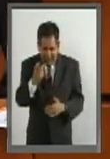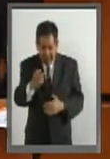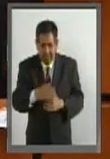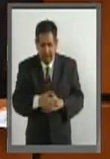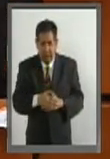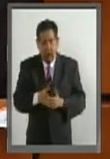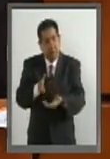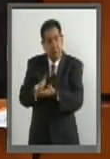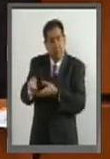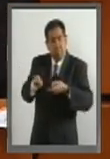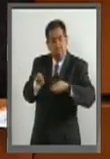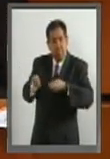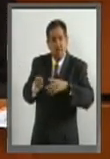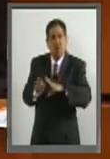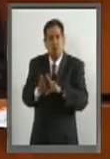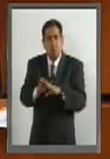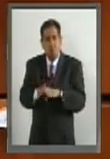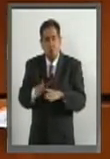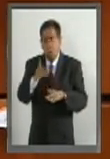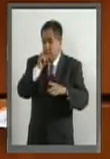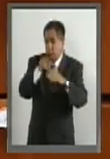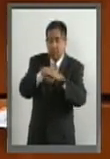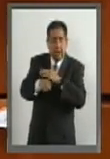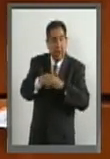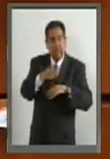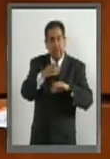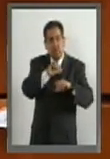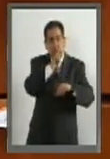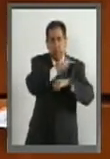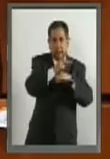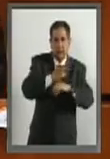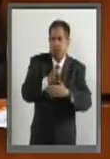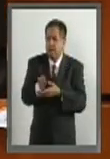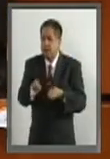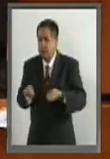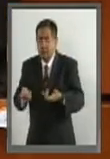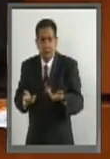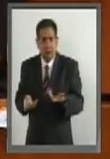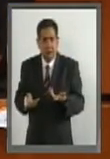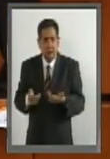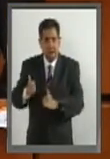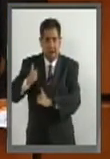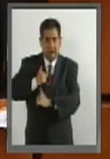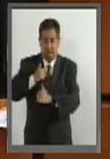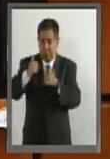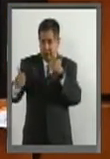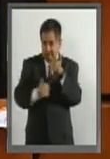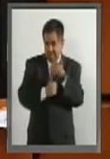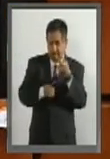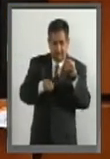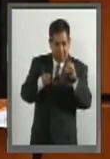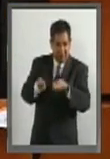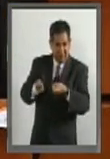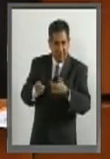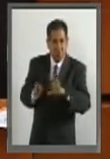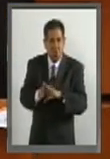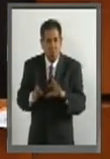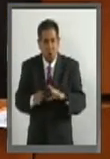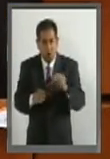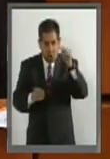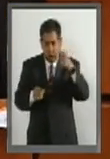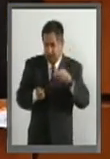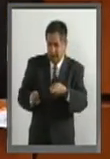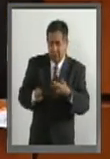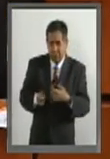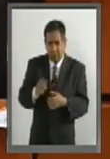intervenido por las policías extranjeras, un ejército vinculado al Comando Norte, que no es parte de